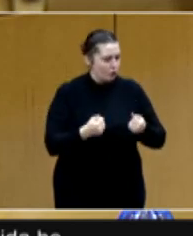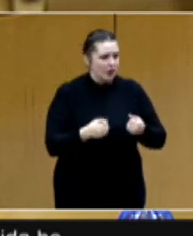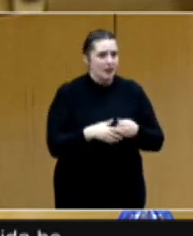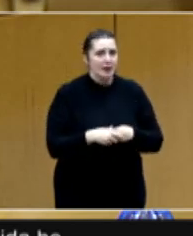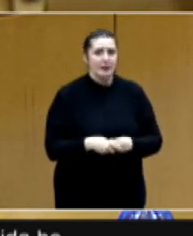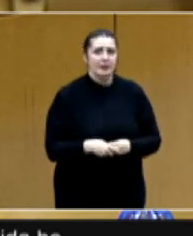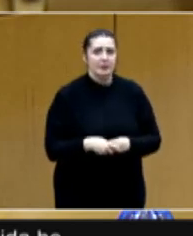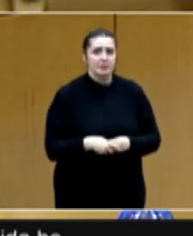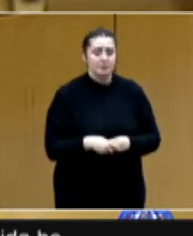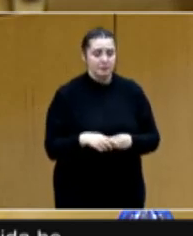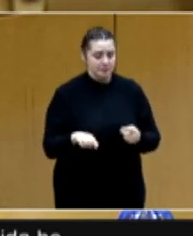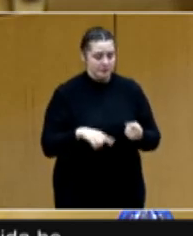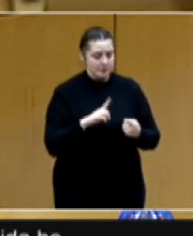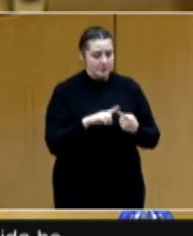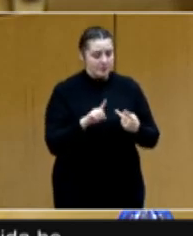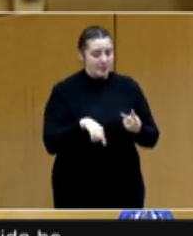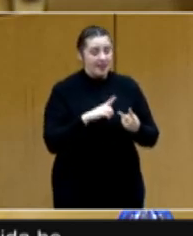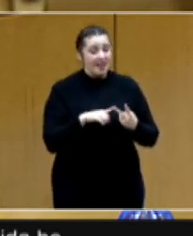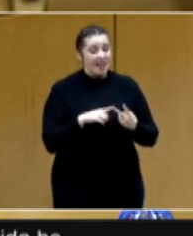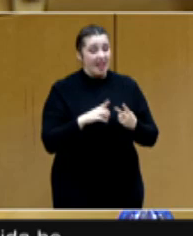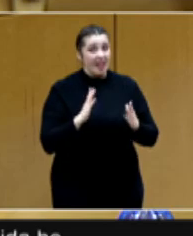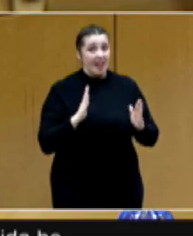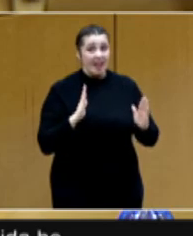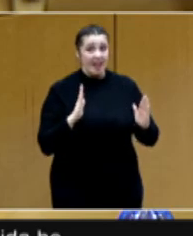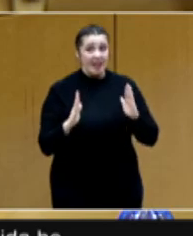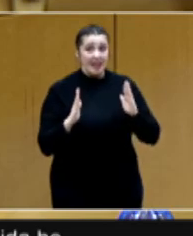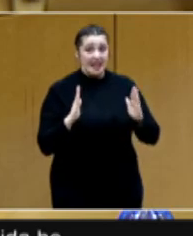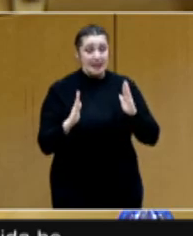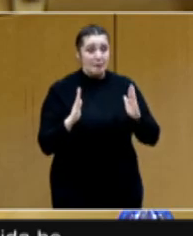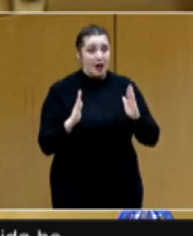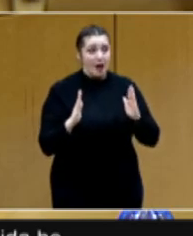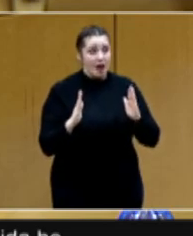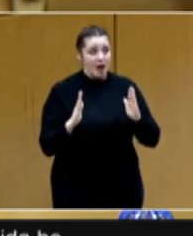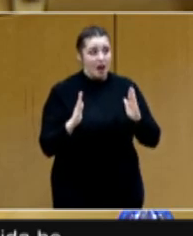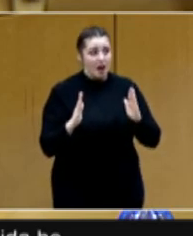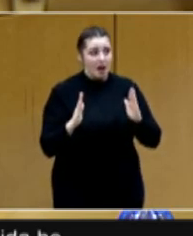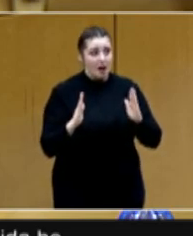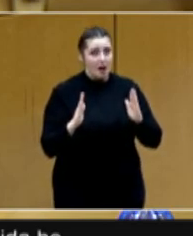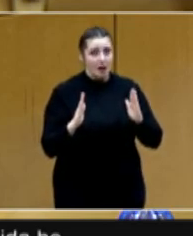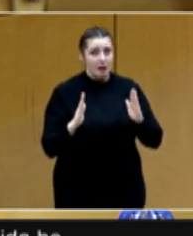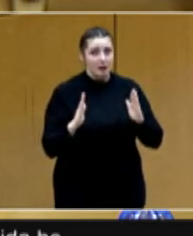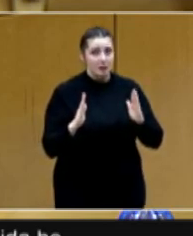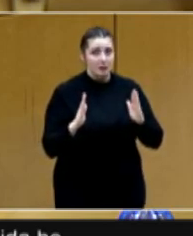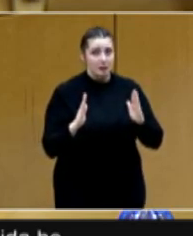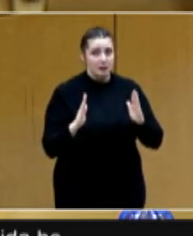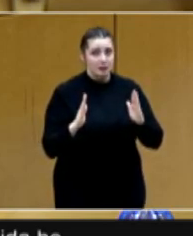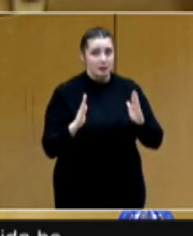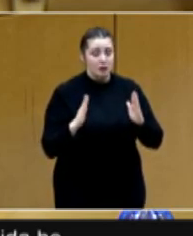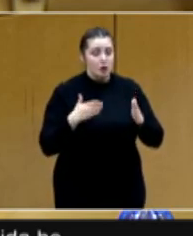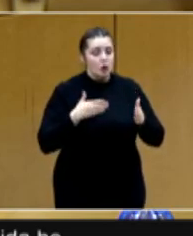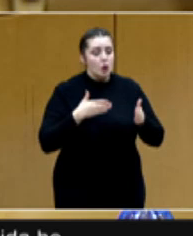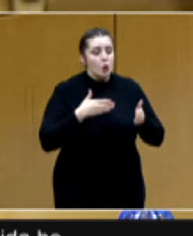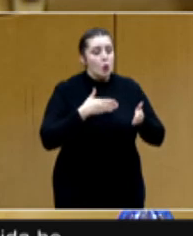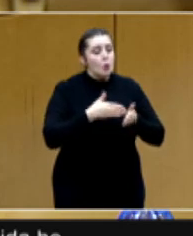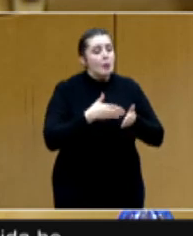en la etapa en la etapa en la etapa Las Maderas eran los